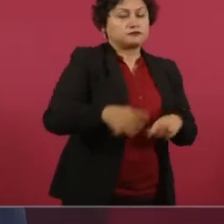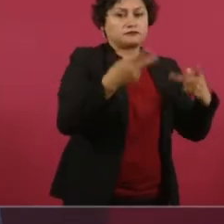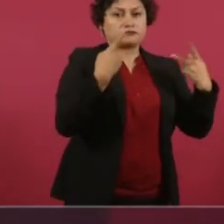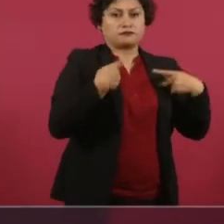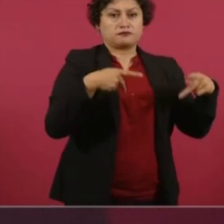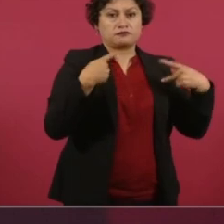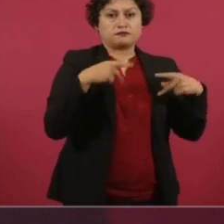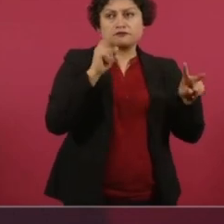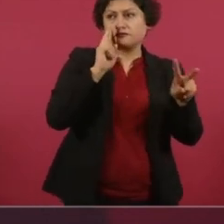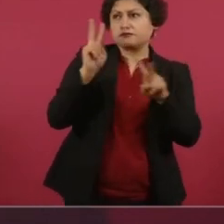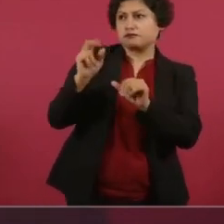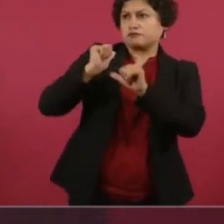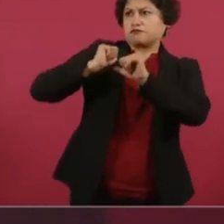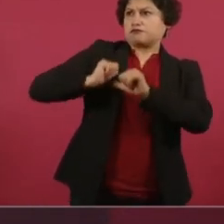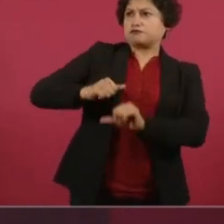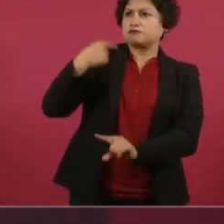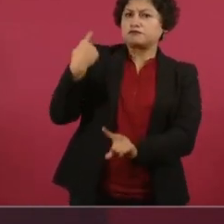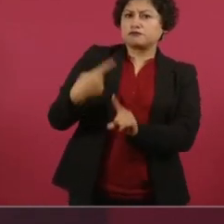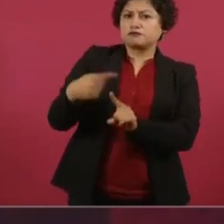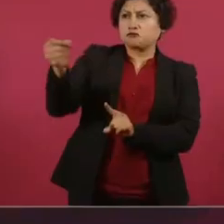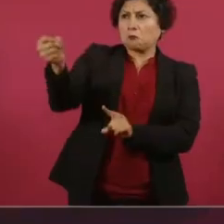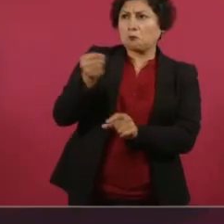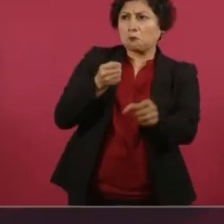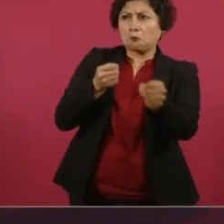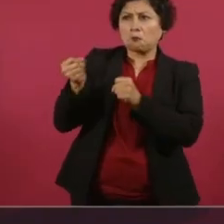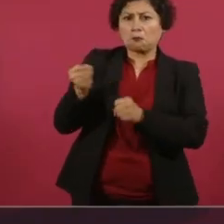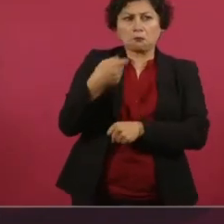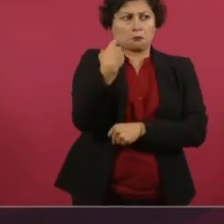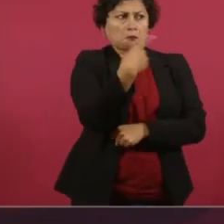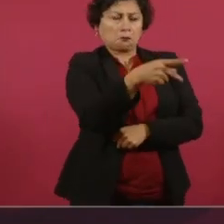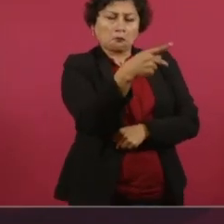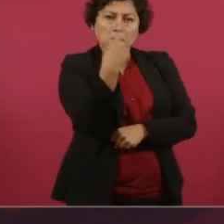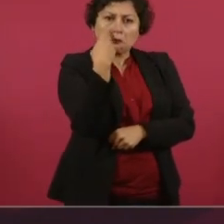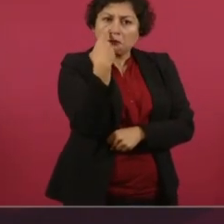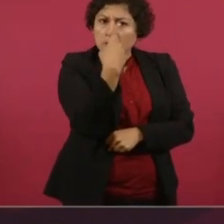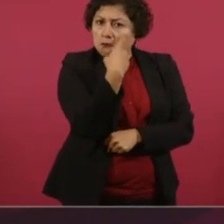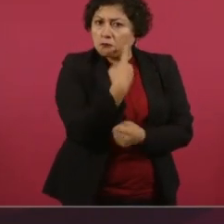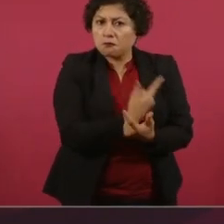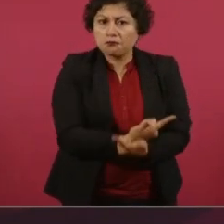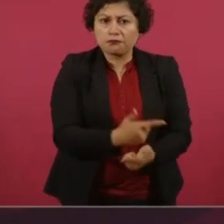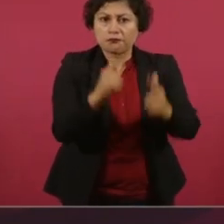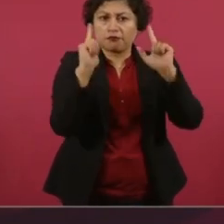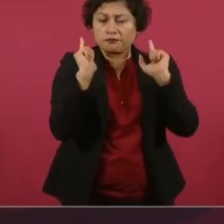La verdadera democracia significa que esas autoridades